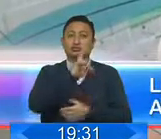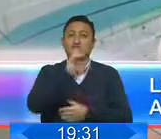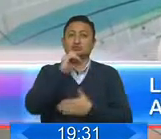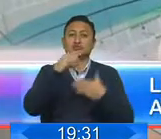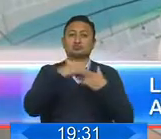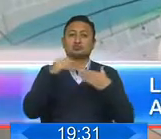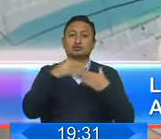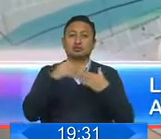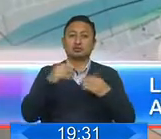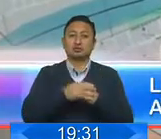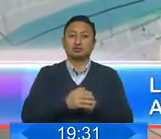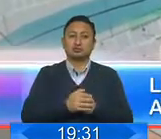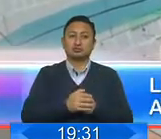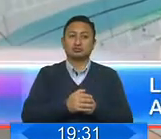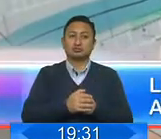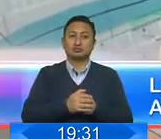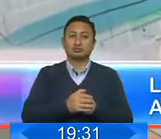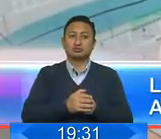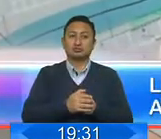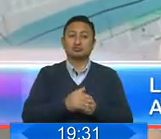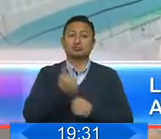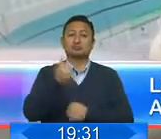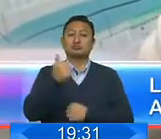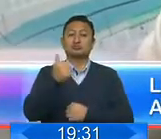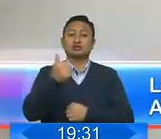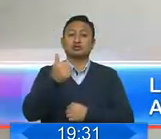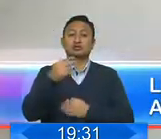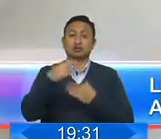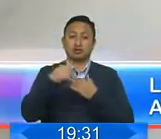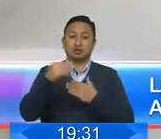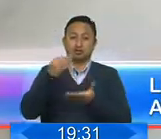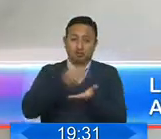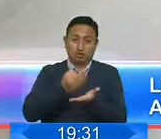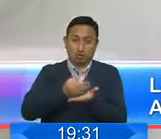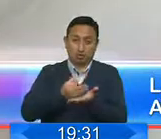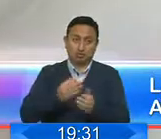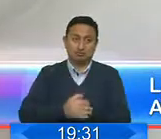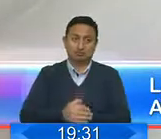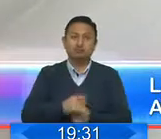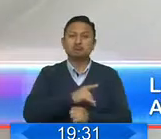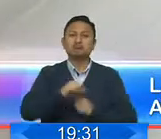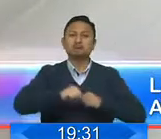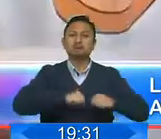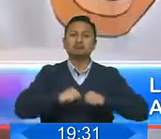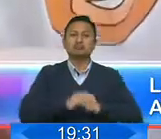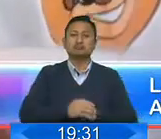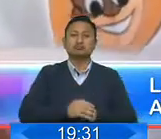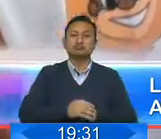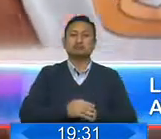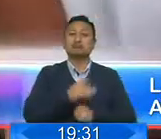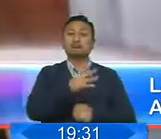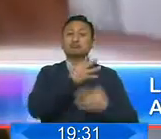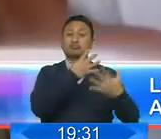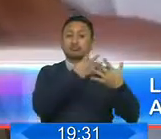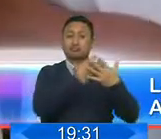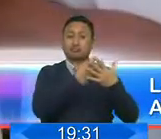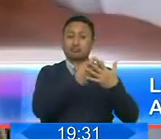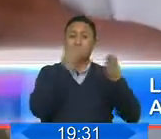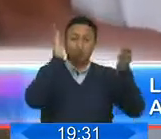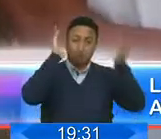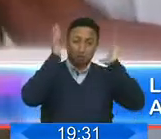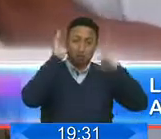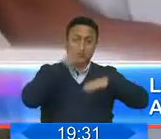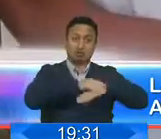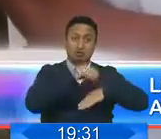$70 en billetes y $10 en monedas. Como parte del operativo Alcatraz, los centros de rehabilitación de Babahoyo y